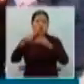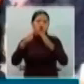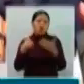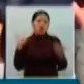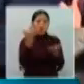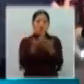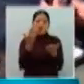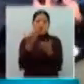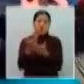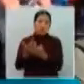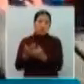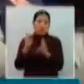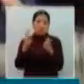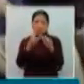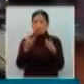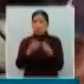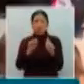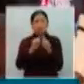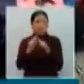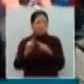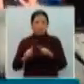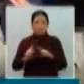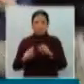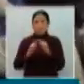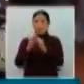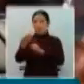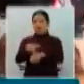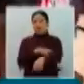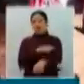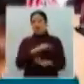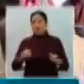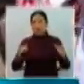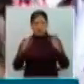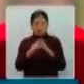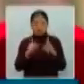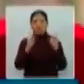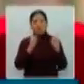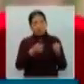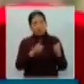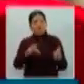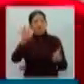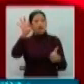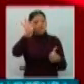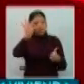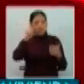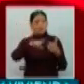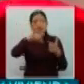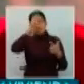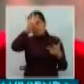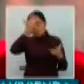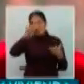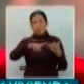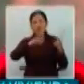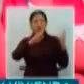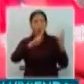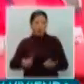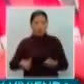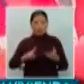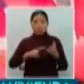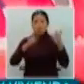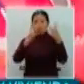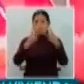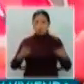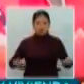los rincones del departamento de La Paz. Lo mismo ha ocurrido con Tarija, Beni, Pando, también con